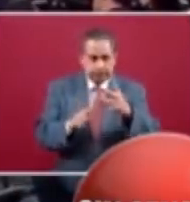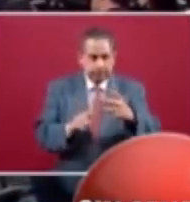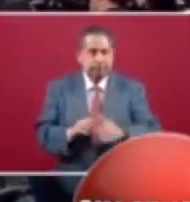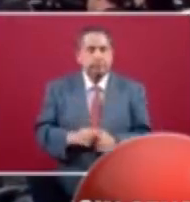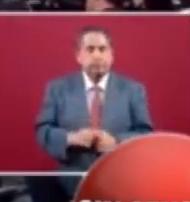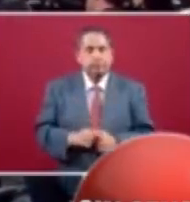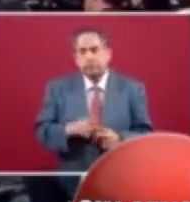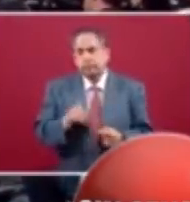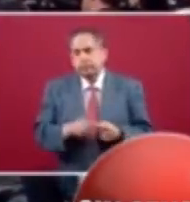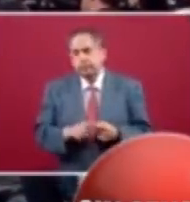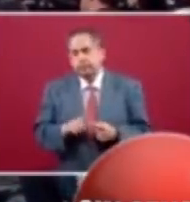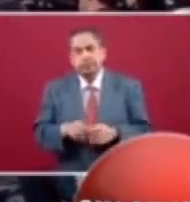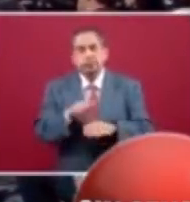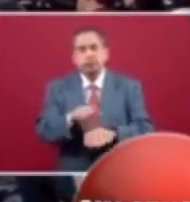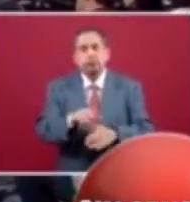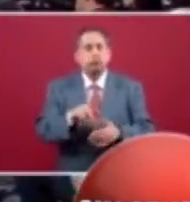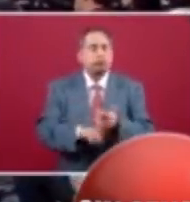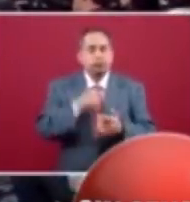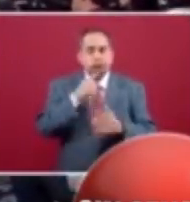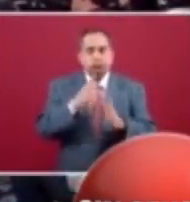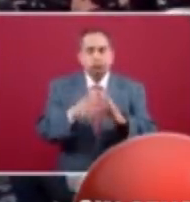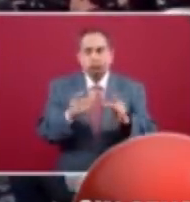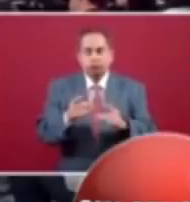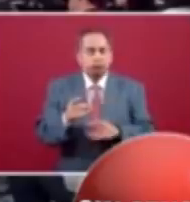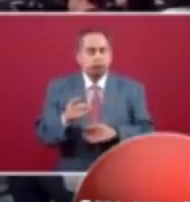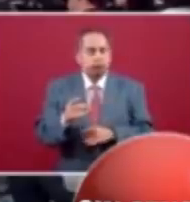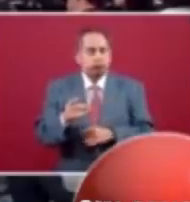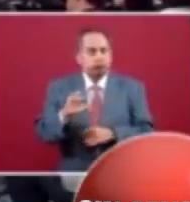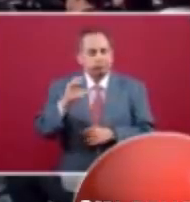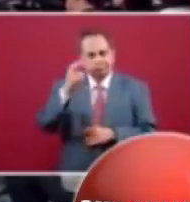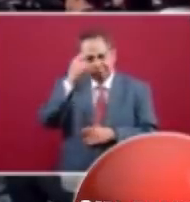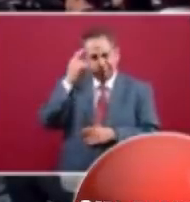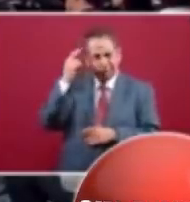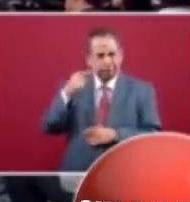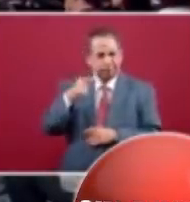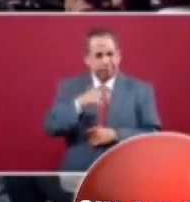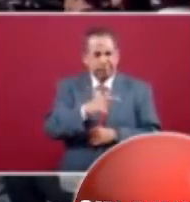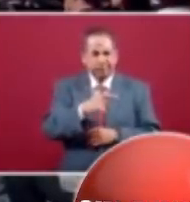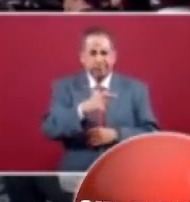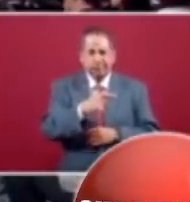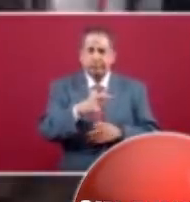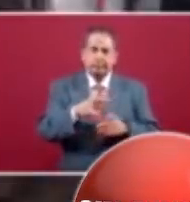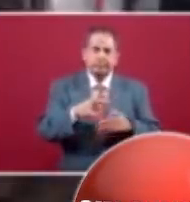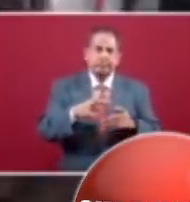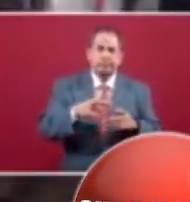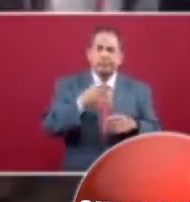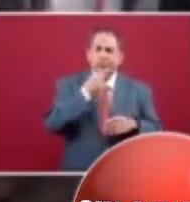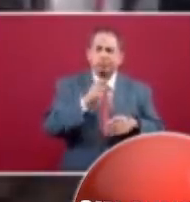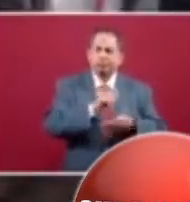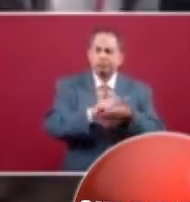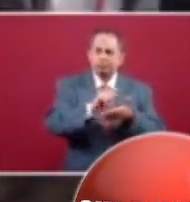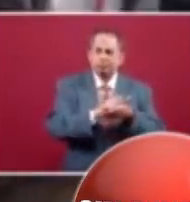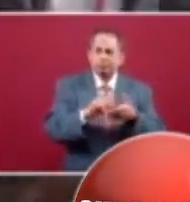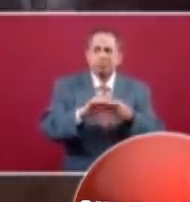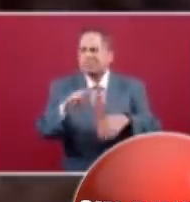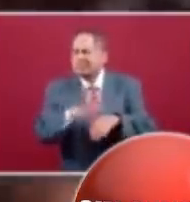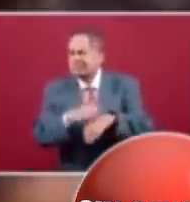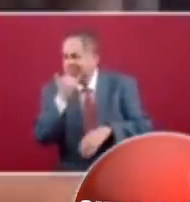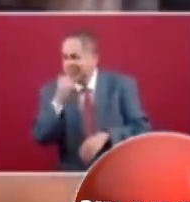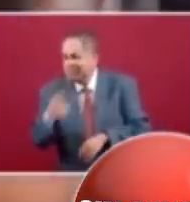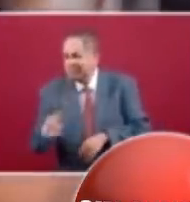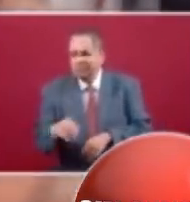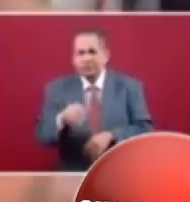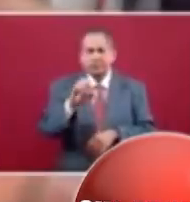con los señalamientos de Edison Lanza, relator de Libertad de Expresión de la Comisión Interamericana.